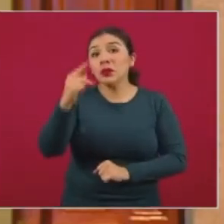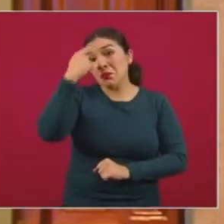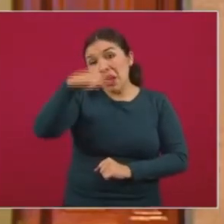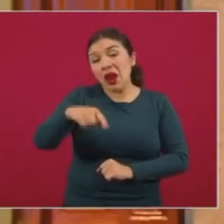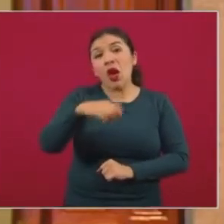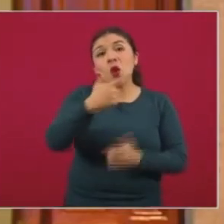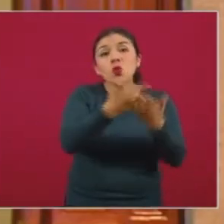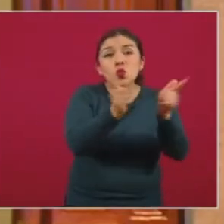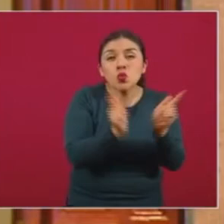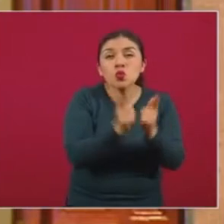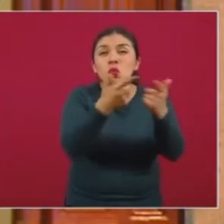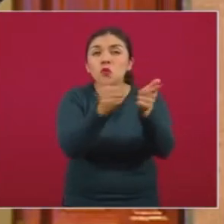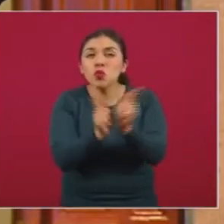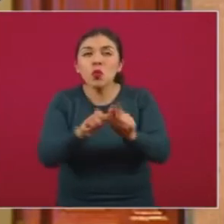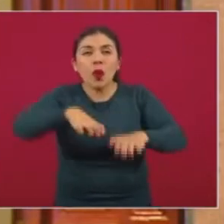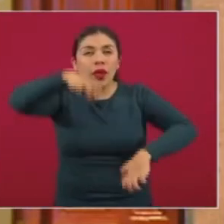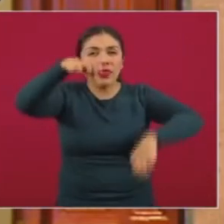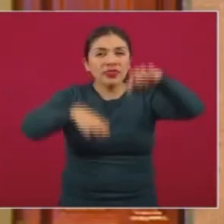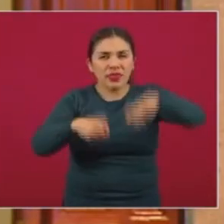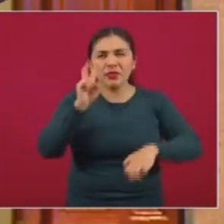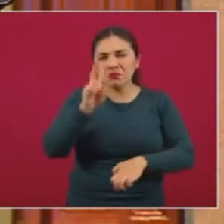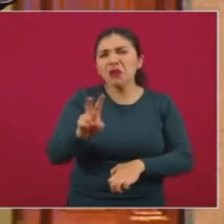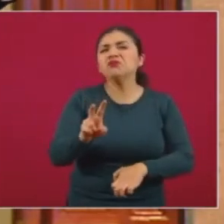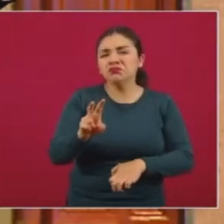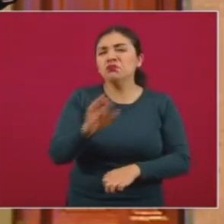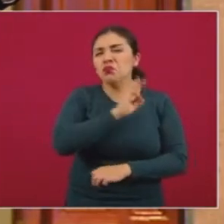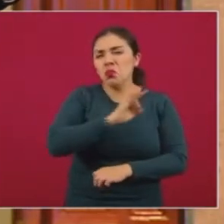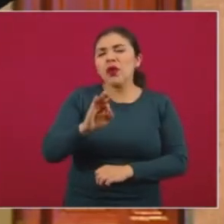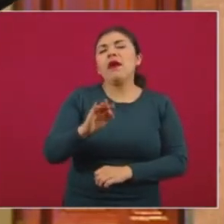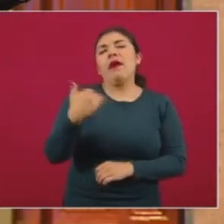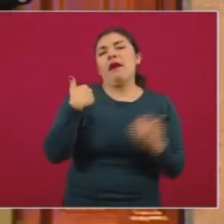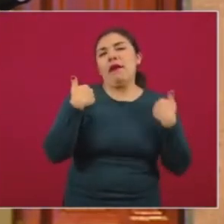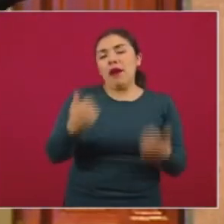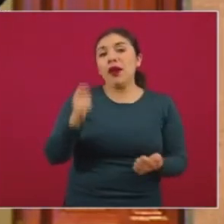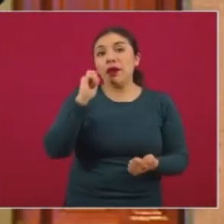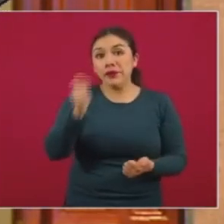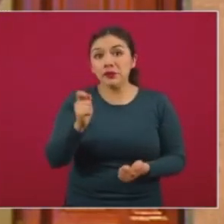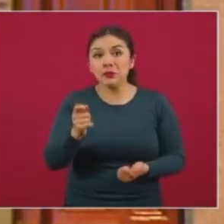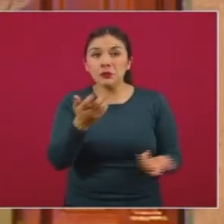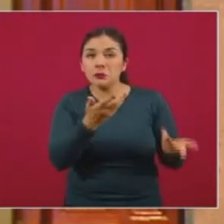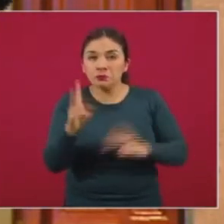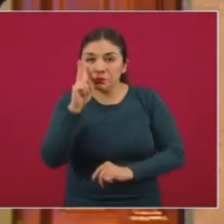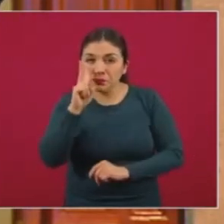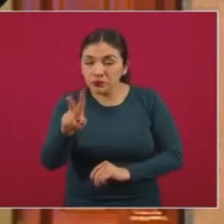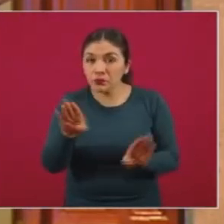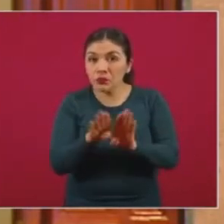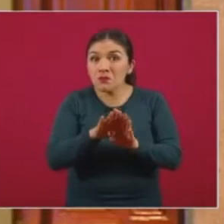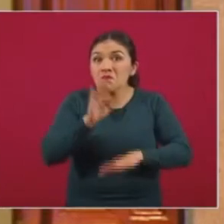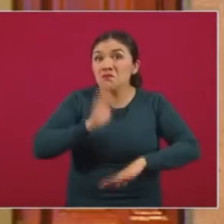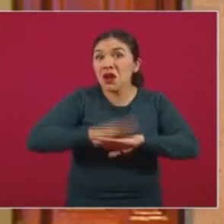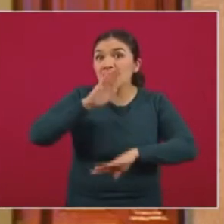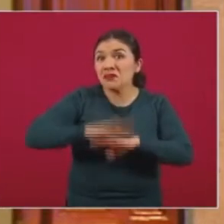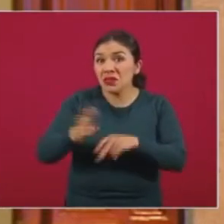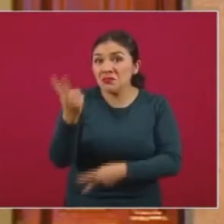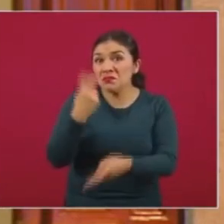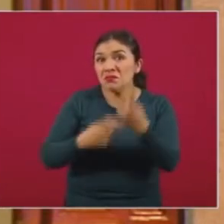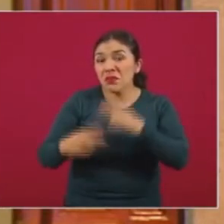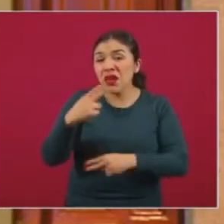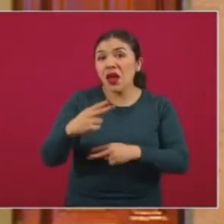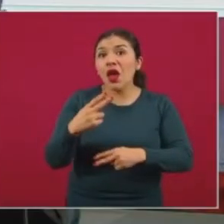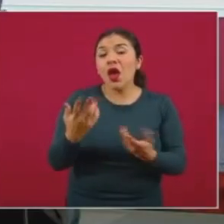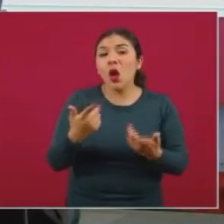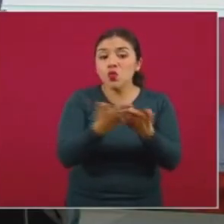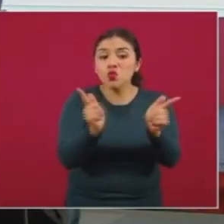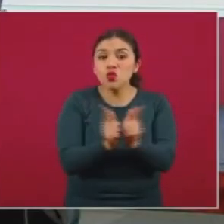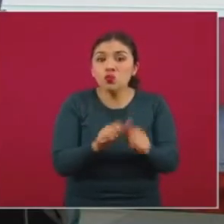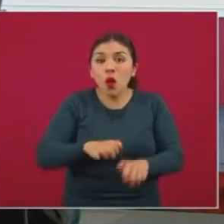cada grupo de edad, prácticamente sí lo que podemos notar que es que en la medida en que se va incrementando los grupos de